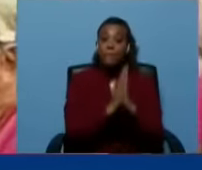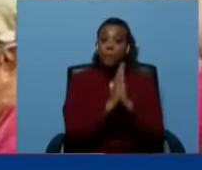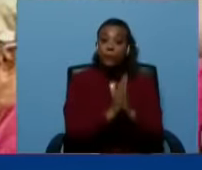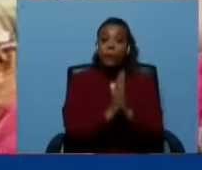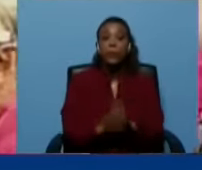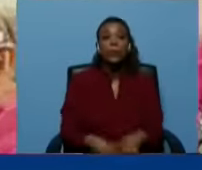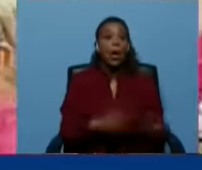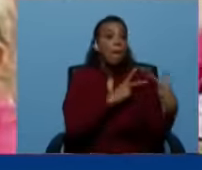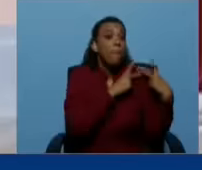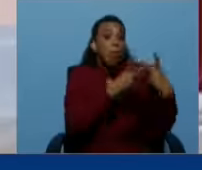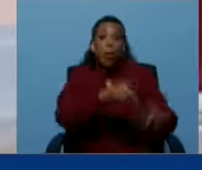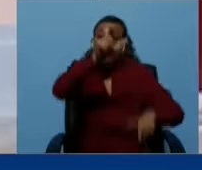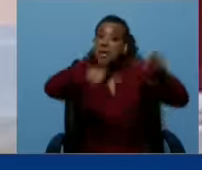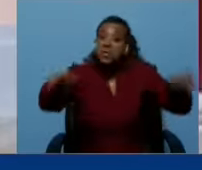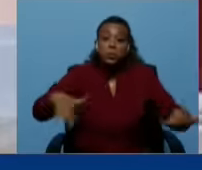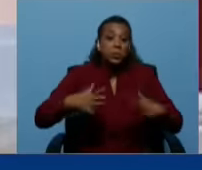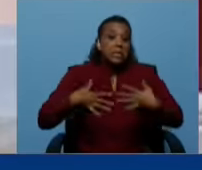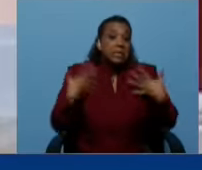es voluntario.